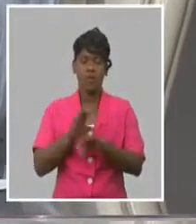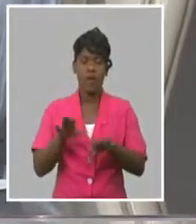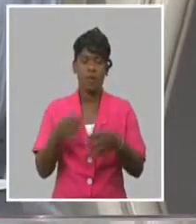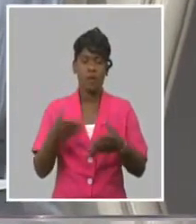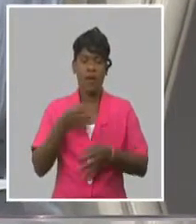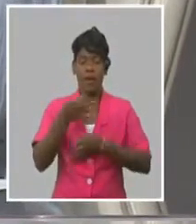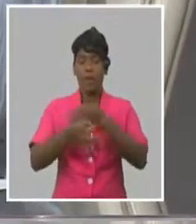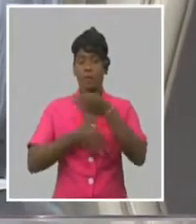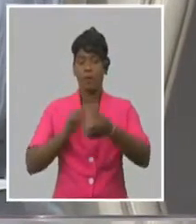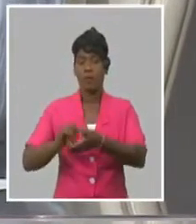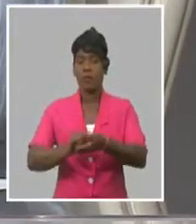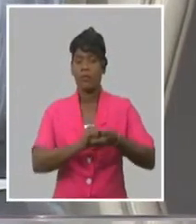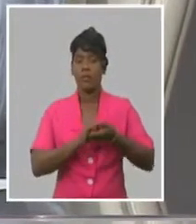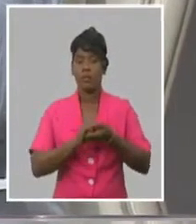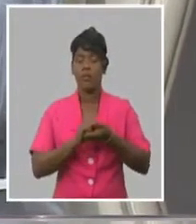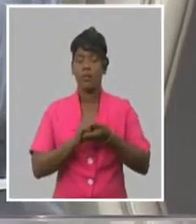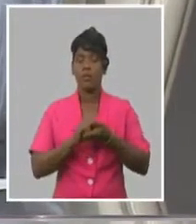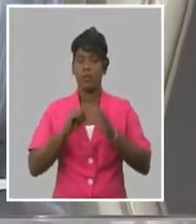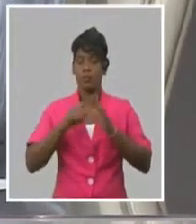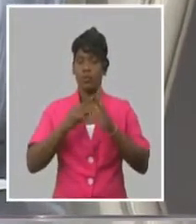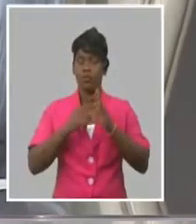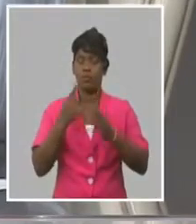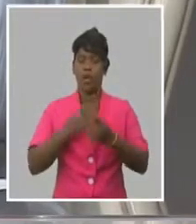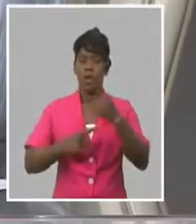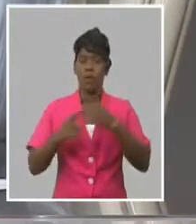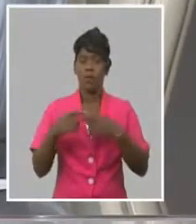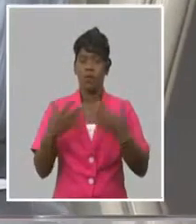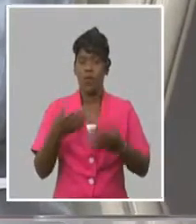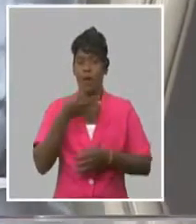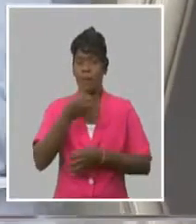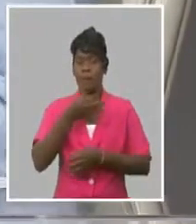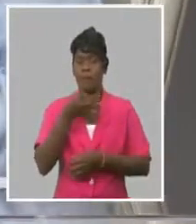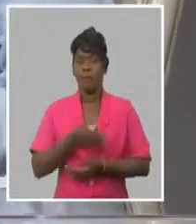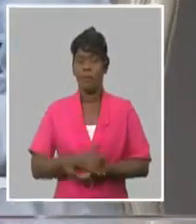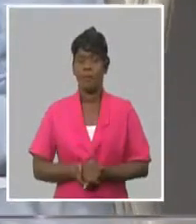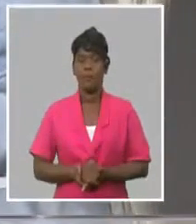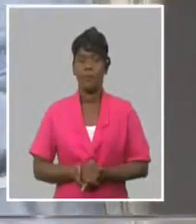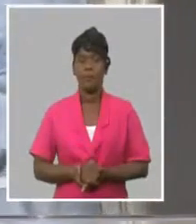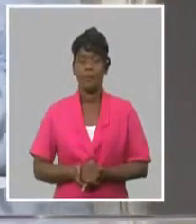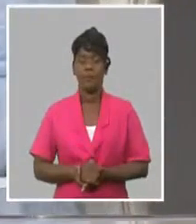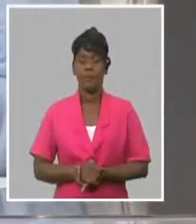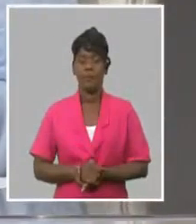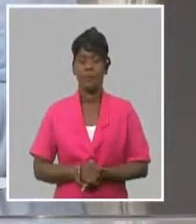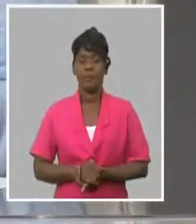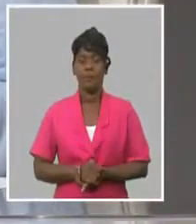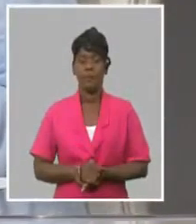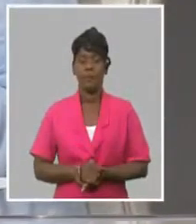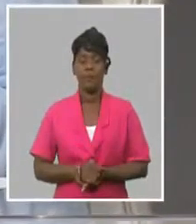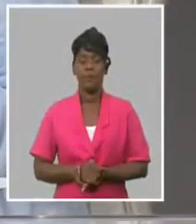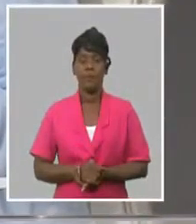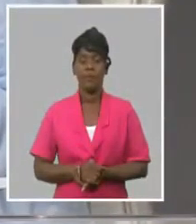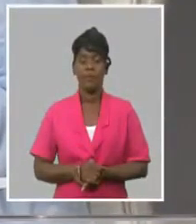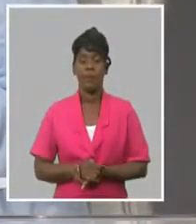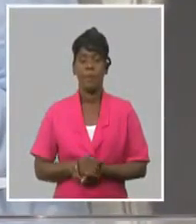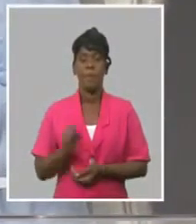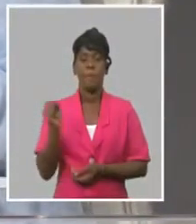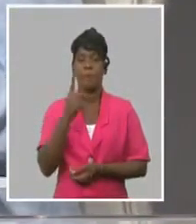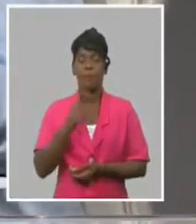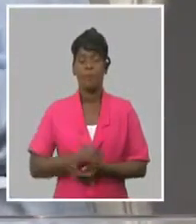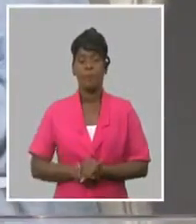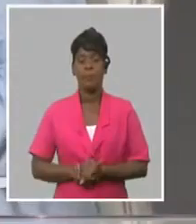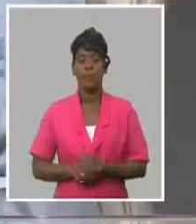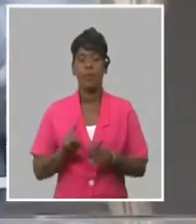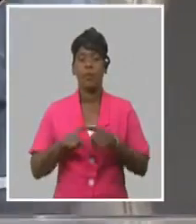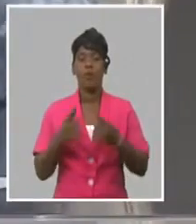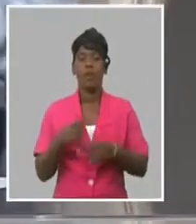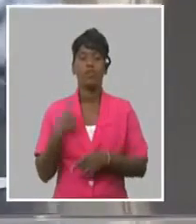explicado el compañero Marino, algunos elementos que voy a reafirmar muy rápido. Primero, ¿por qué hacemos las cuatro tareas? Yo creo que él